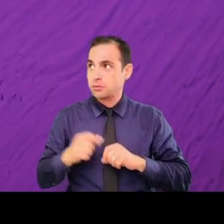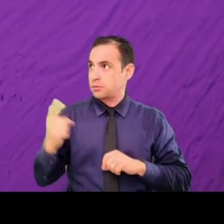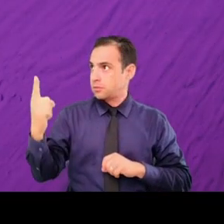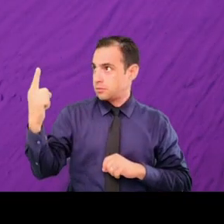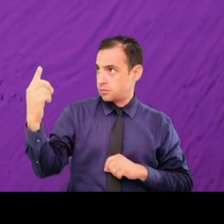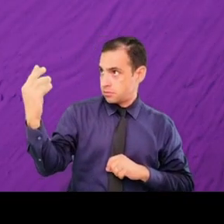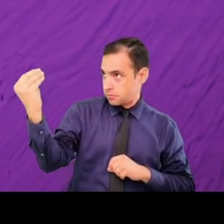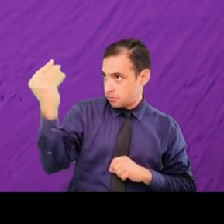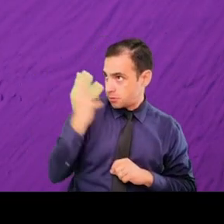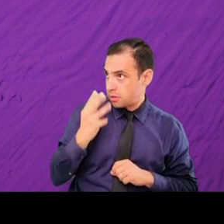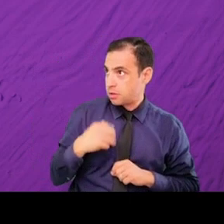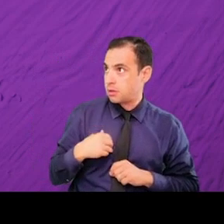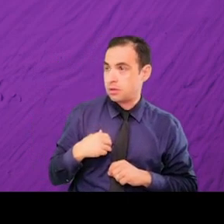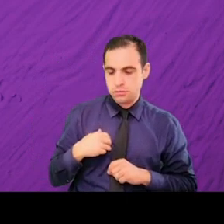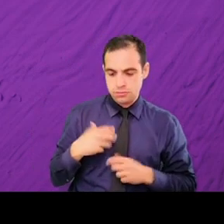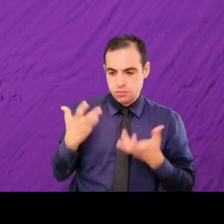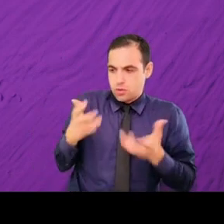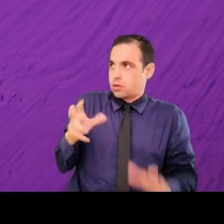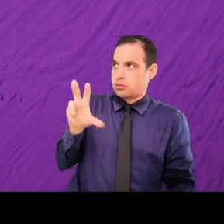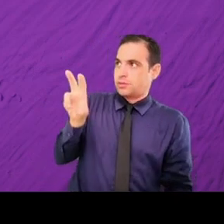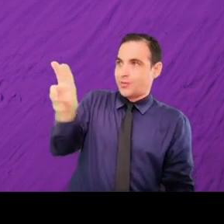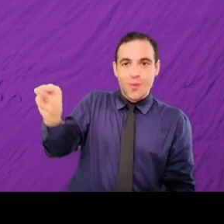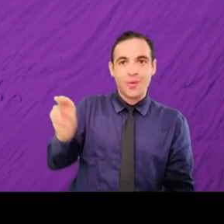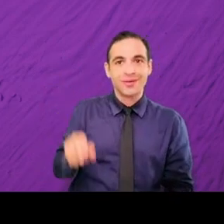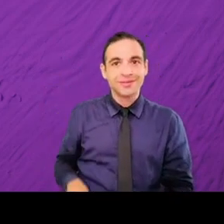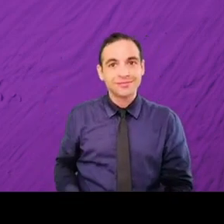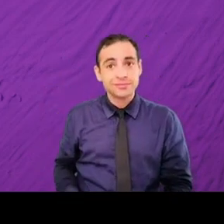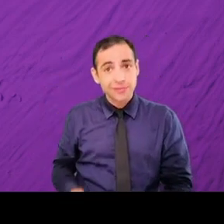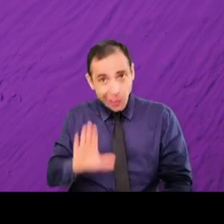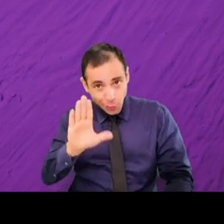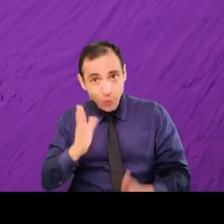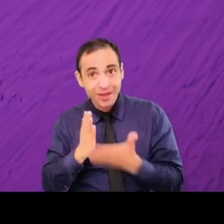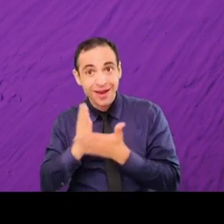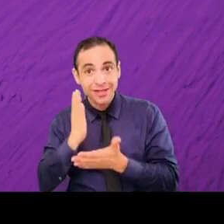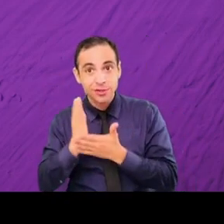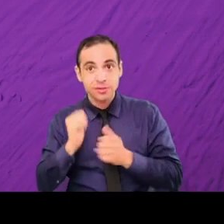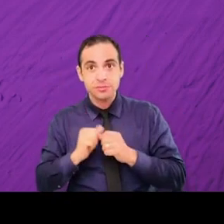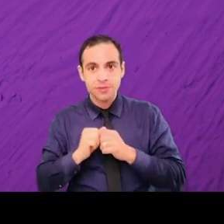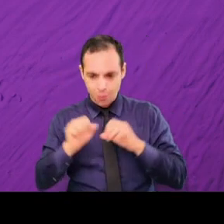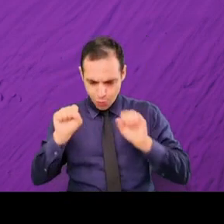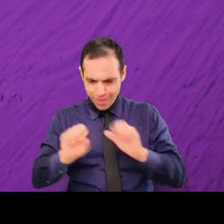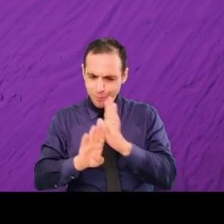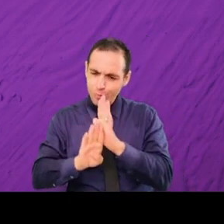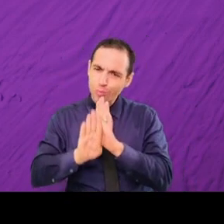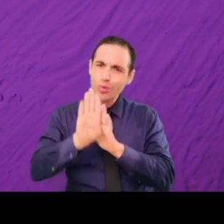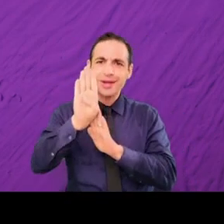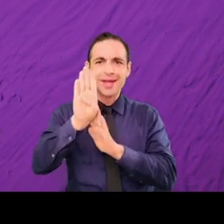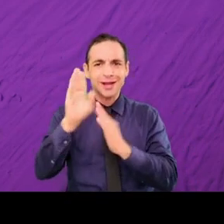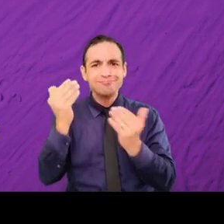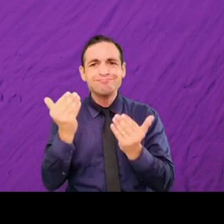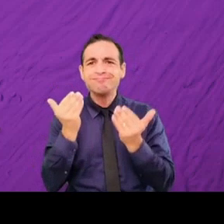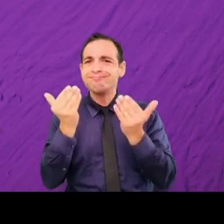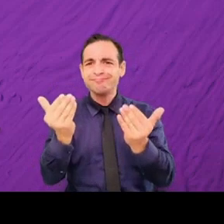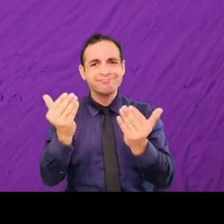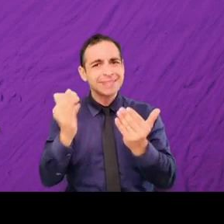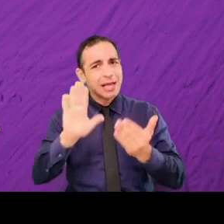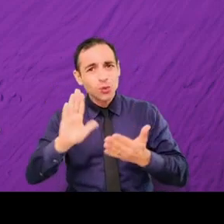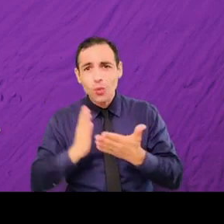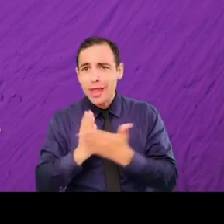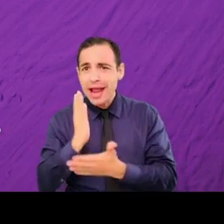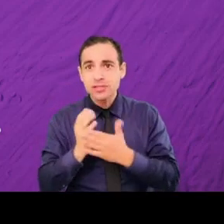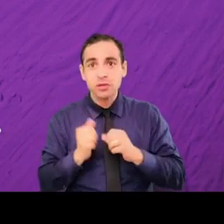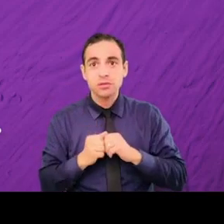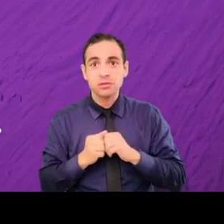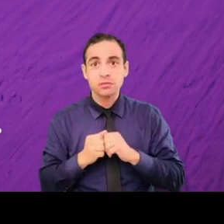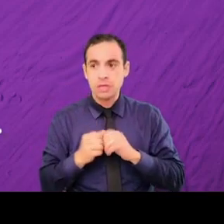tiene derecho a decir que no a lo que no desea en en cualquier momento tiene derecho a desarrollar el máximo de su potencial